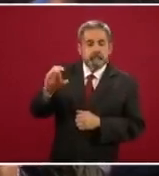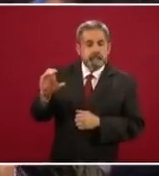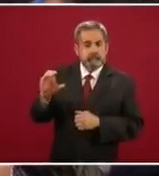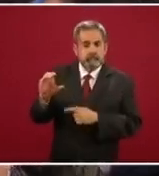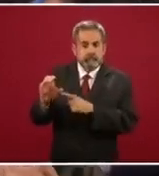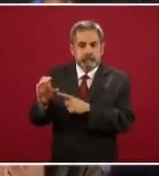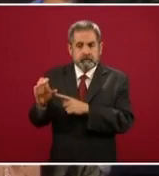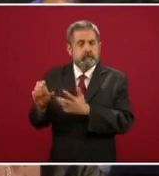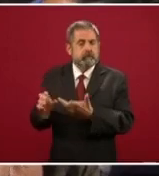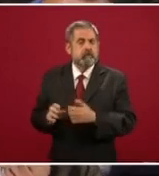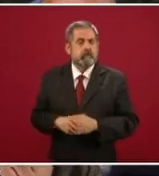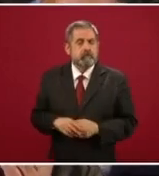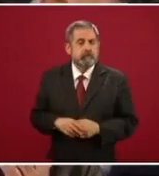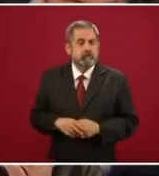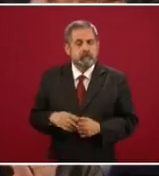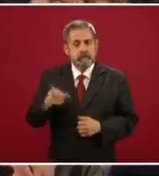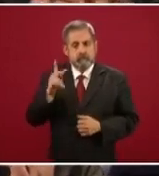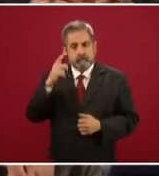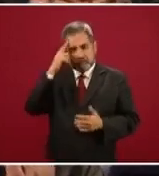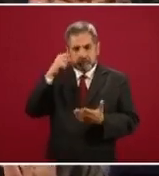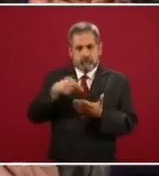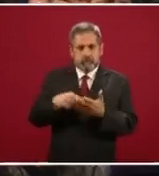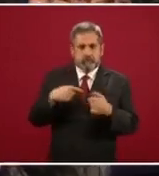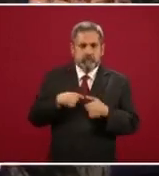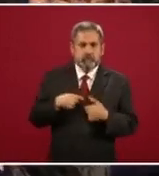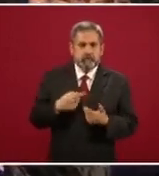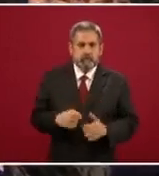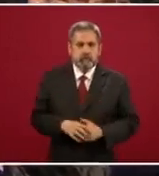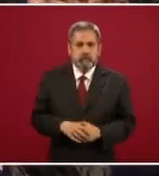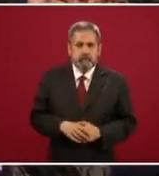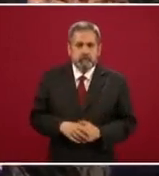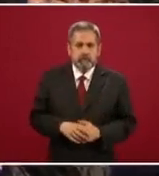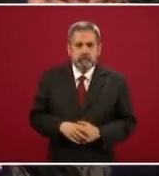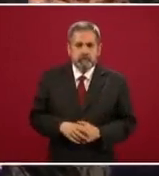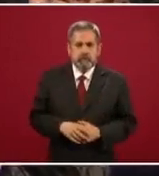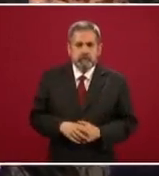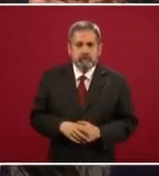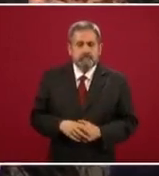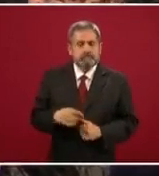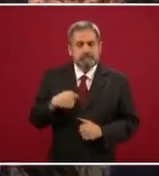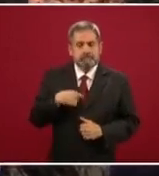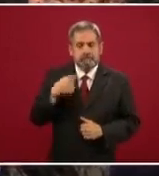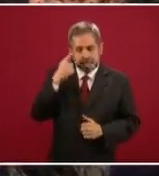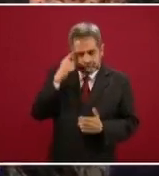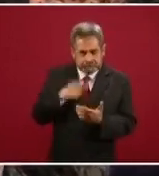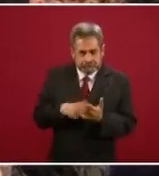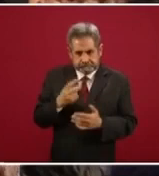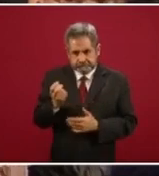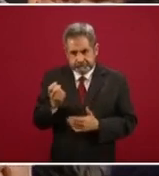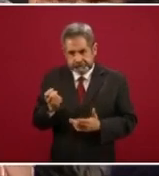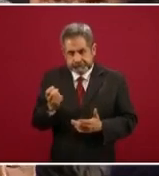Pero yo creo que es esto,